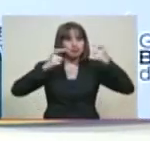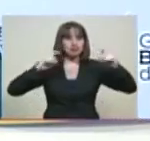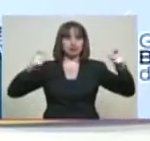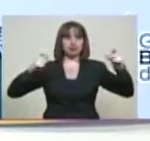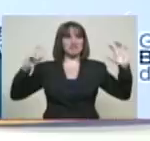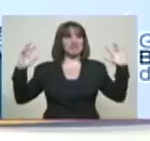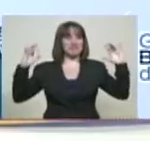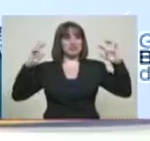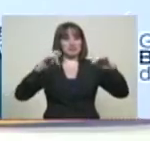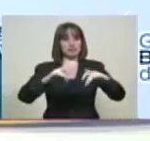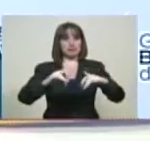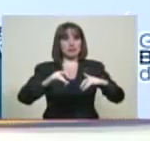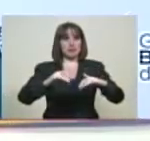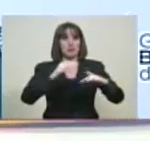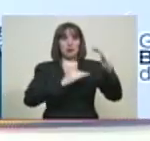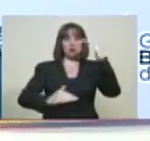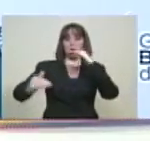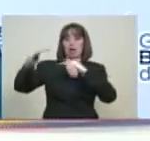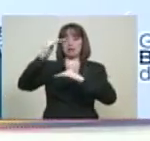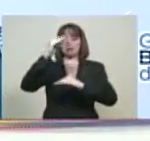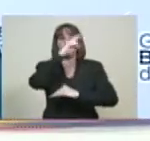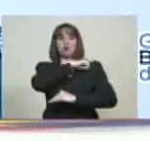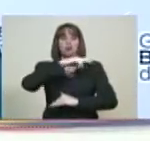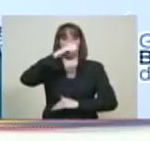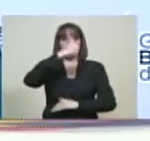porque la máxima instancia de